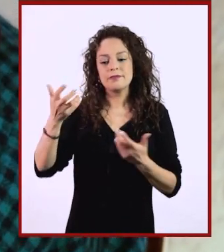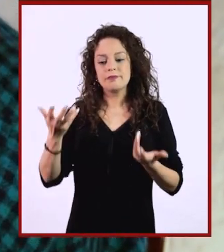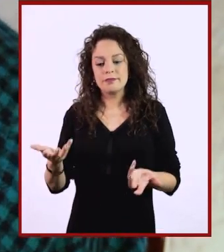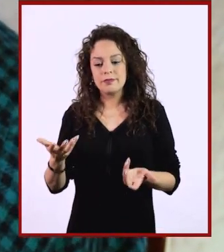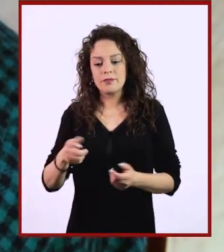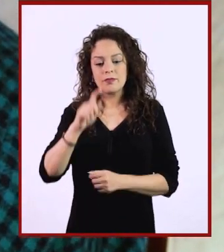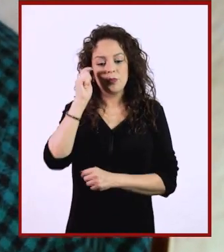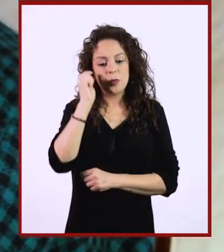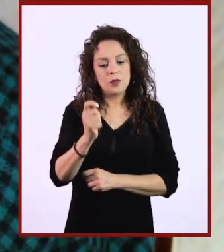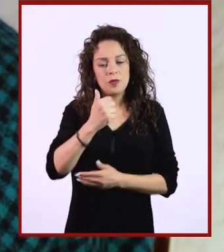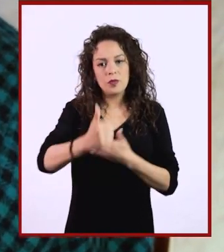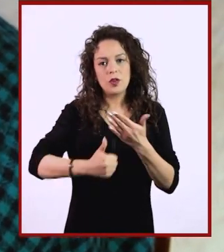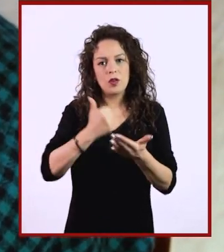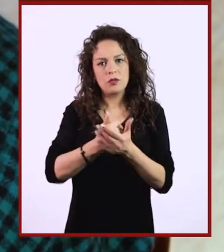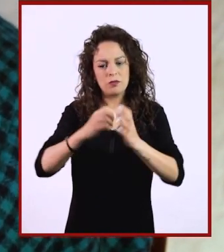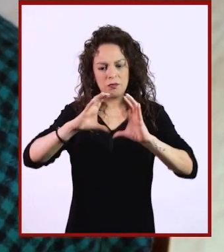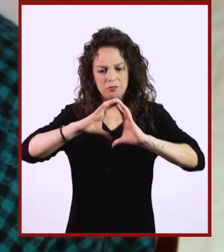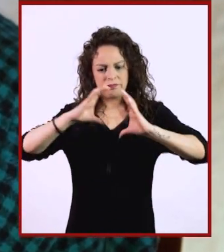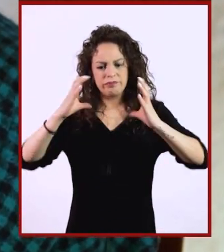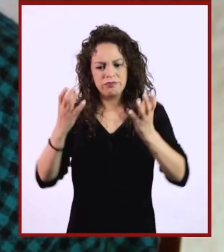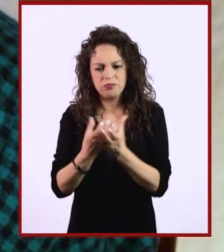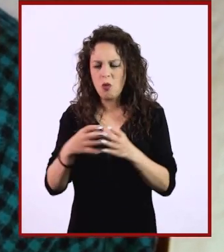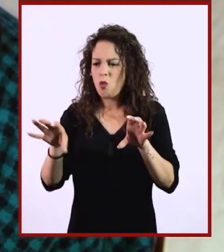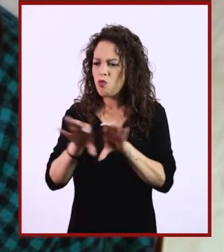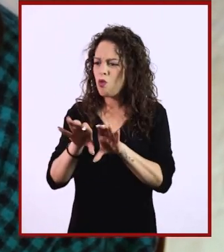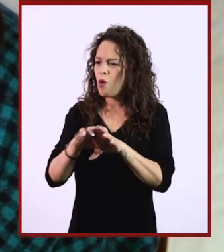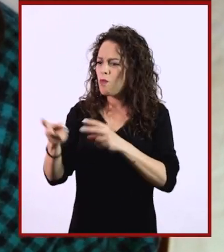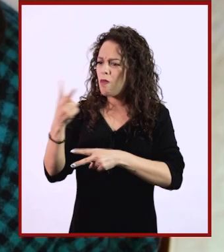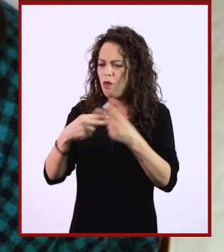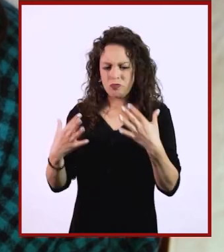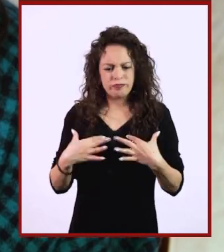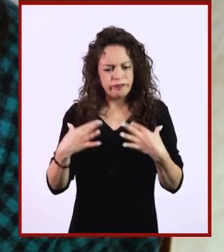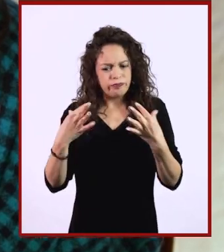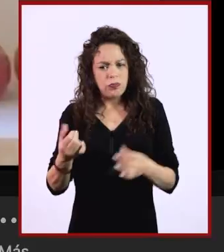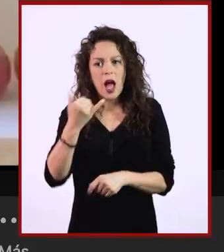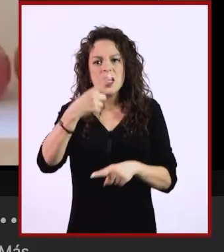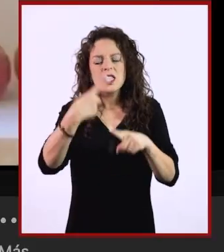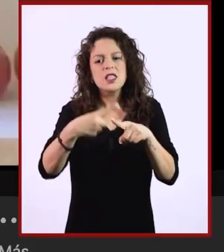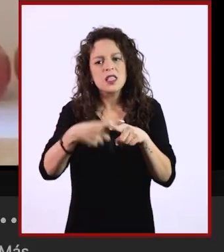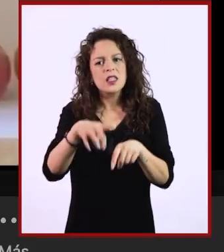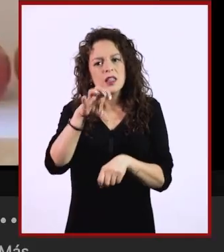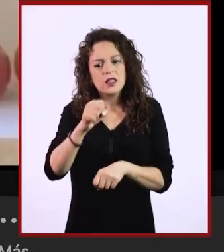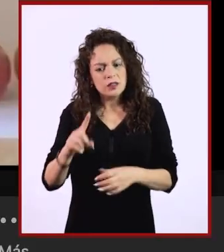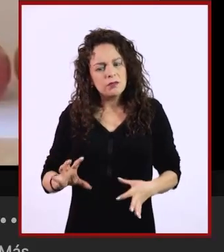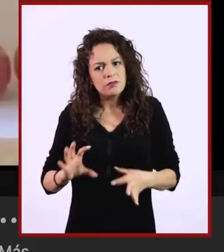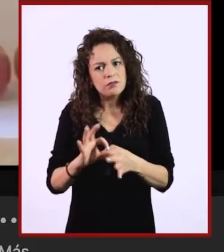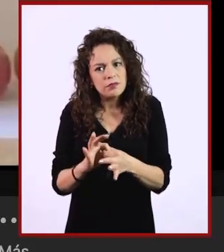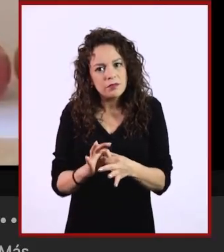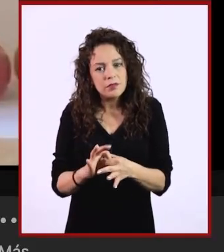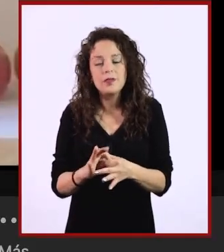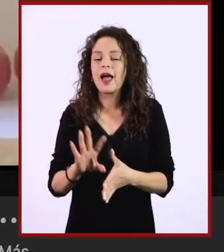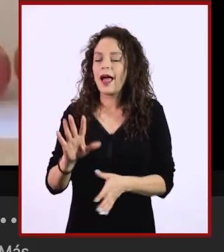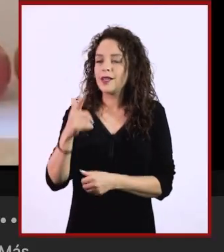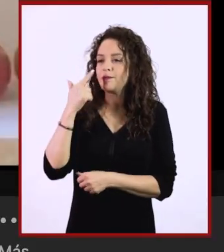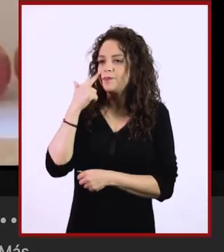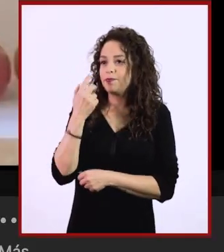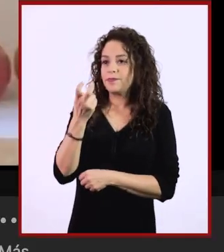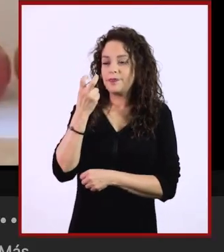la ciudadanía global y quiénes son los ciudadanos globales? Bueno, pues mira, básicamente es